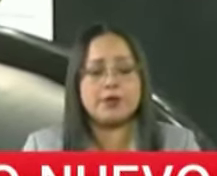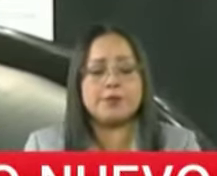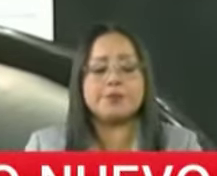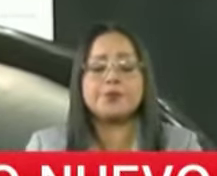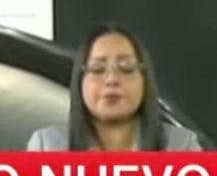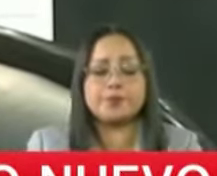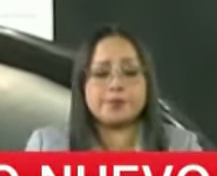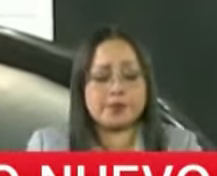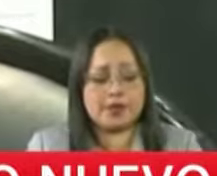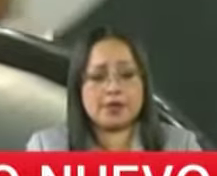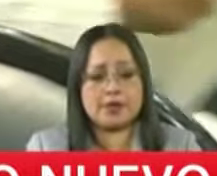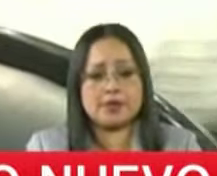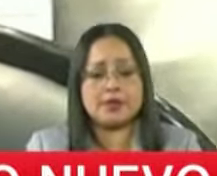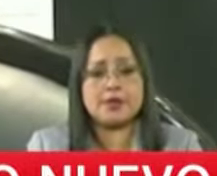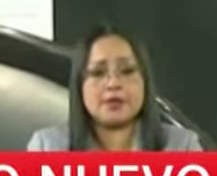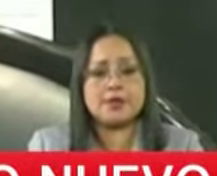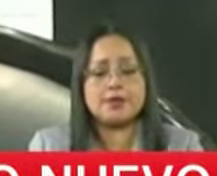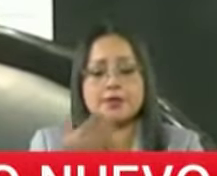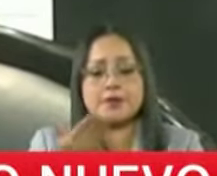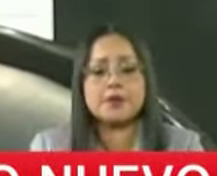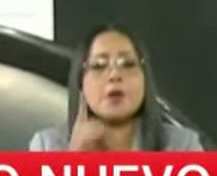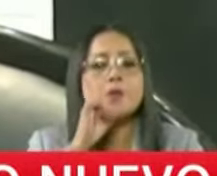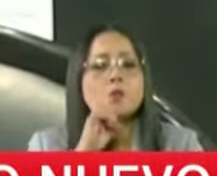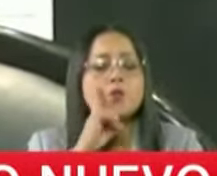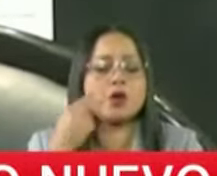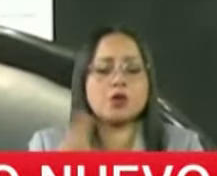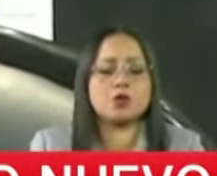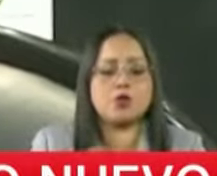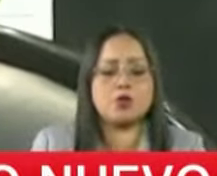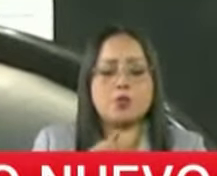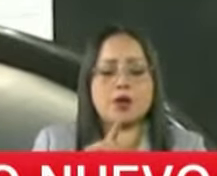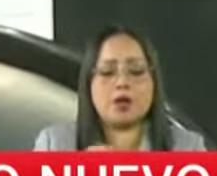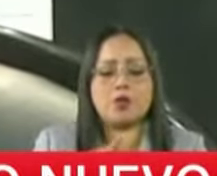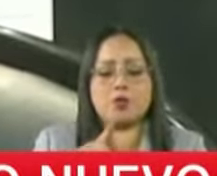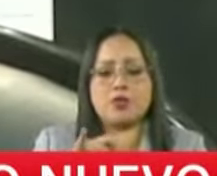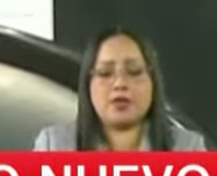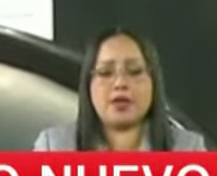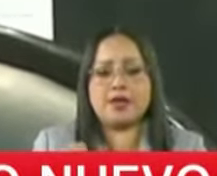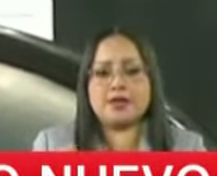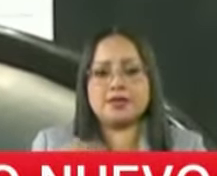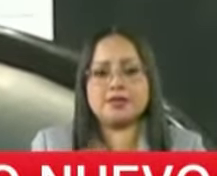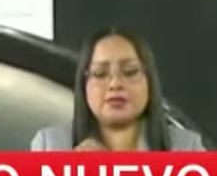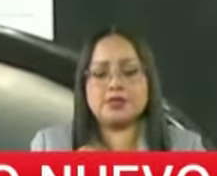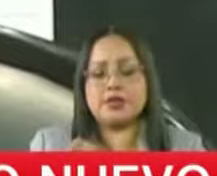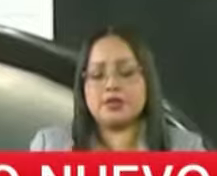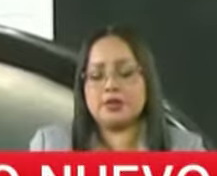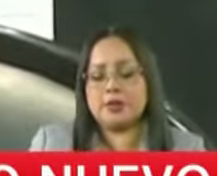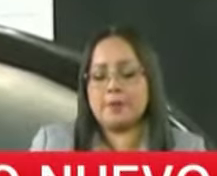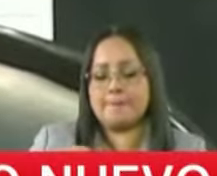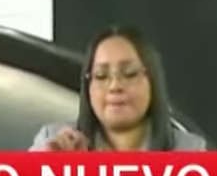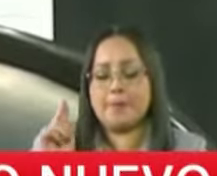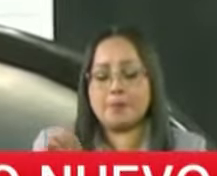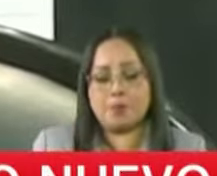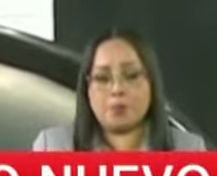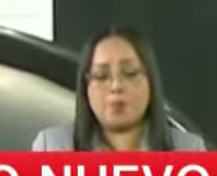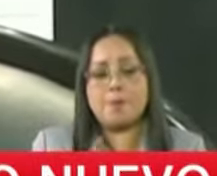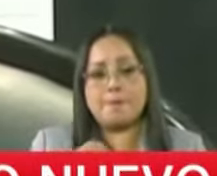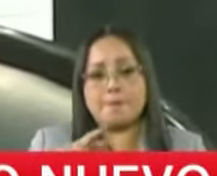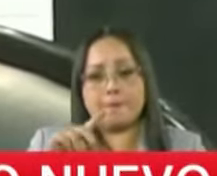Tercero, la ciudadana Claudia Sheinbaum Pardo satisface los requisitos